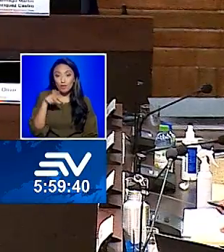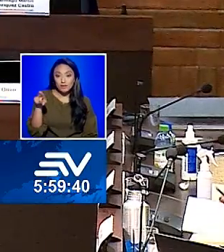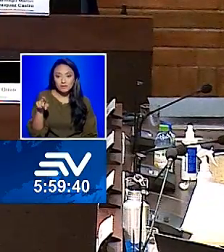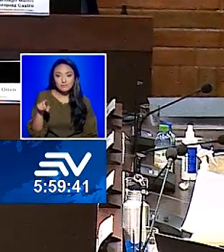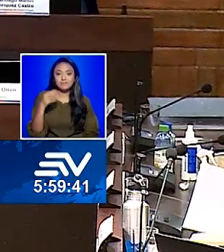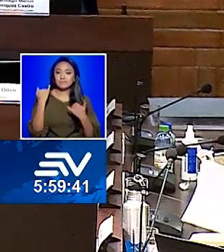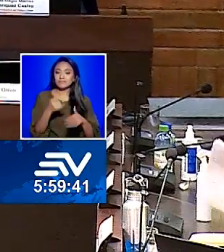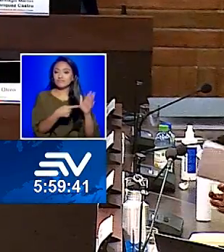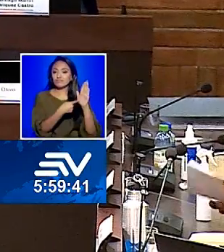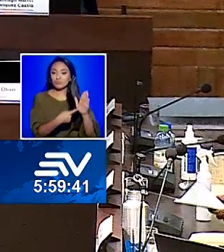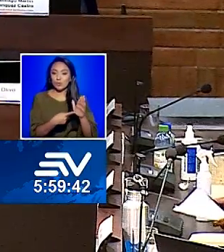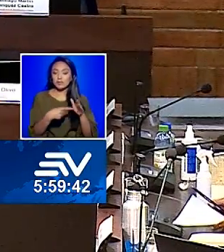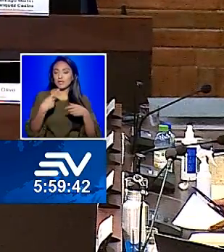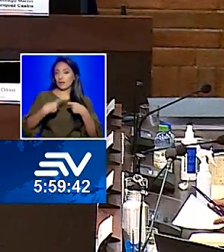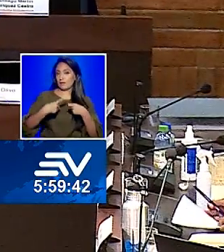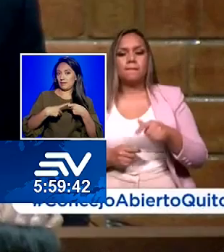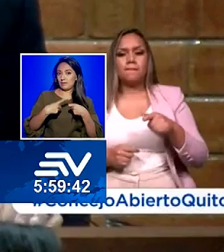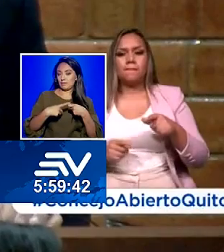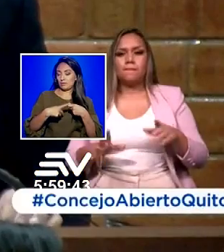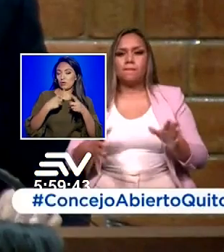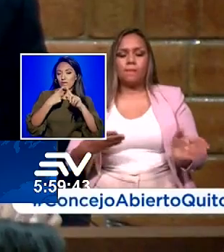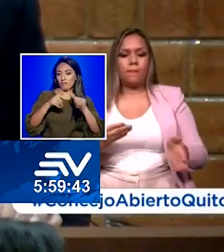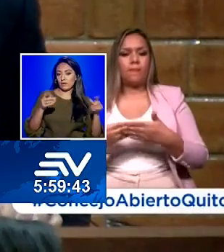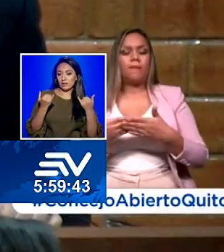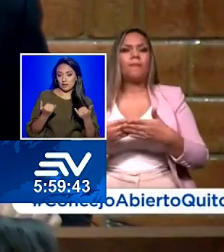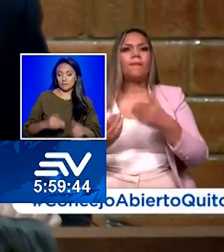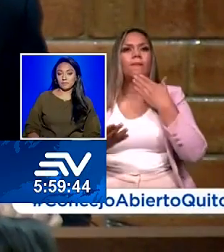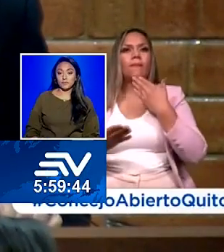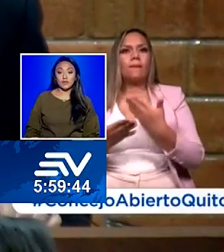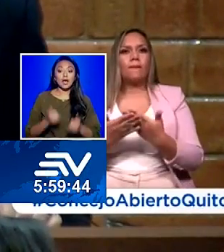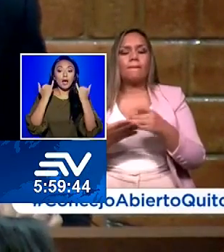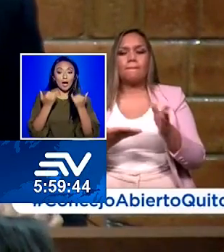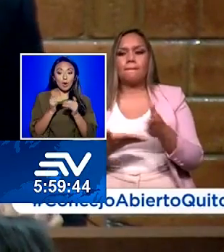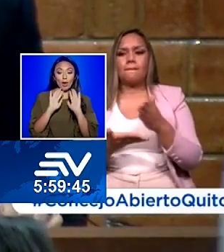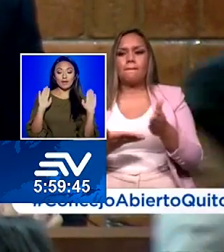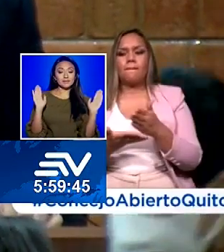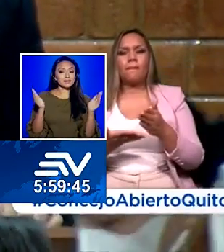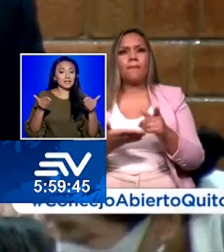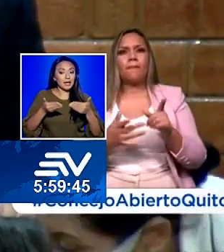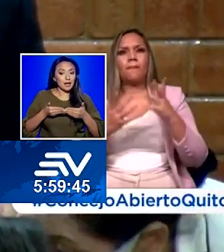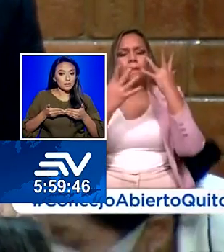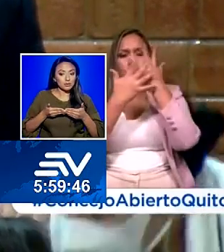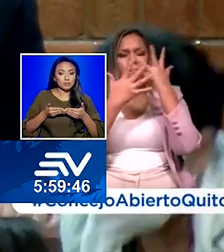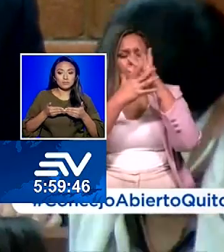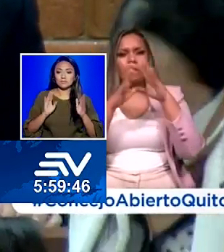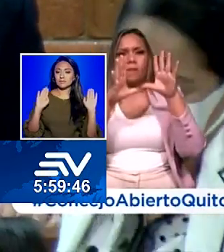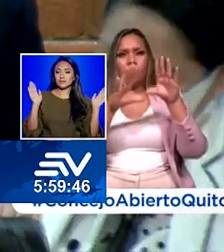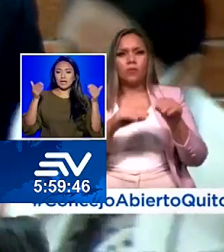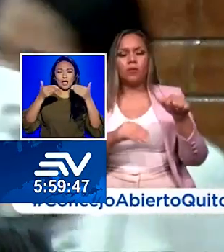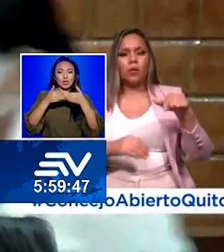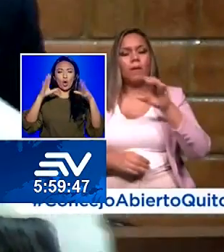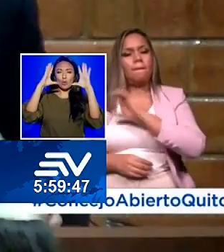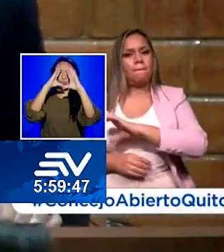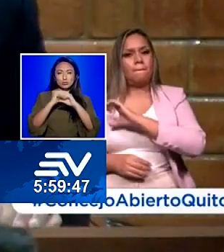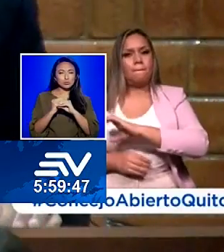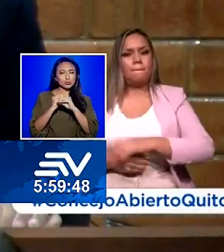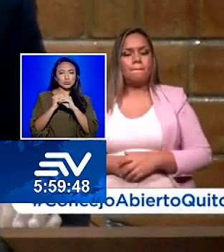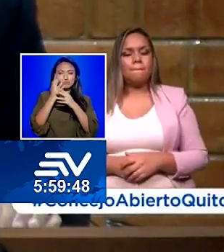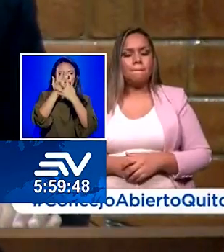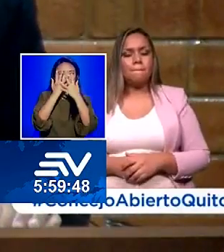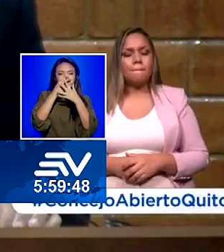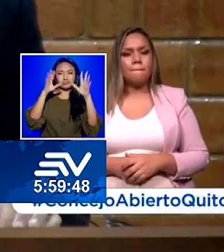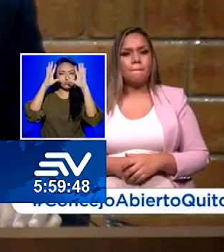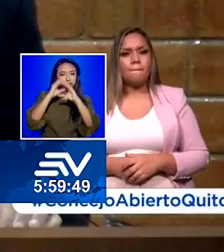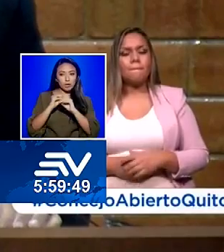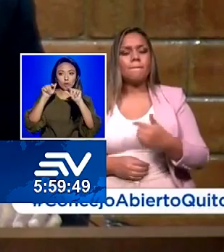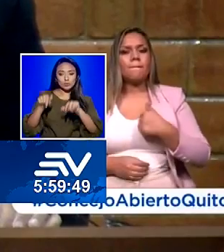la vida política de la capital estamos cerrando una página negra del municipio